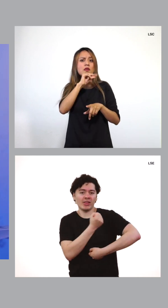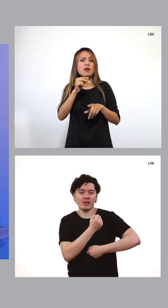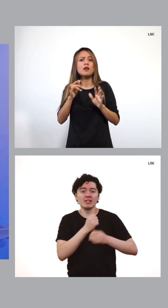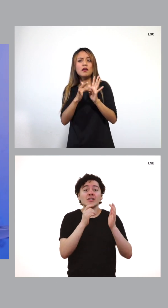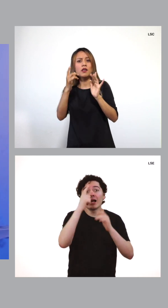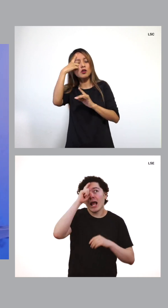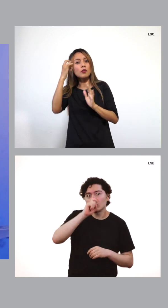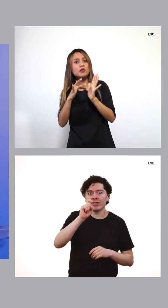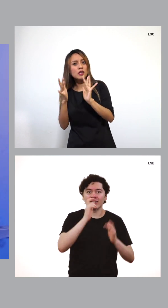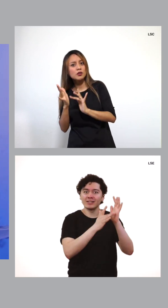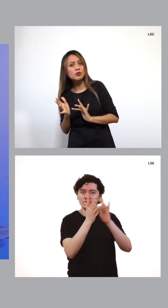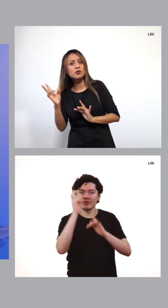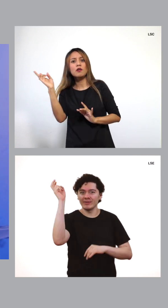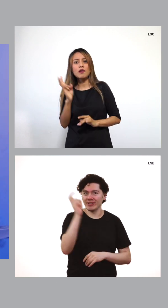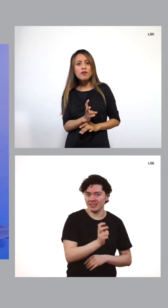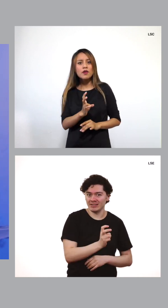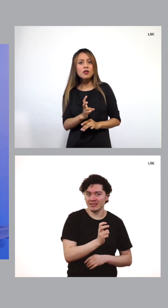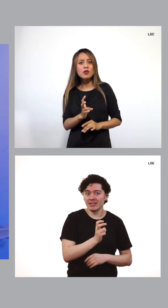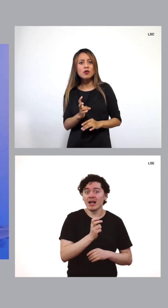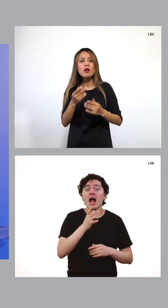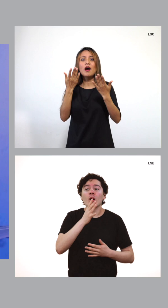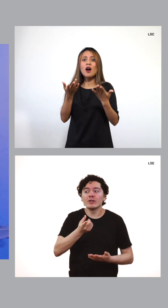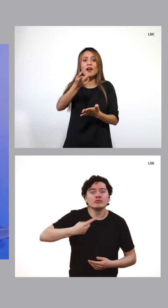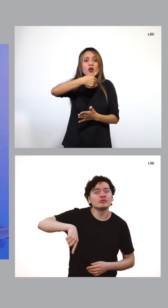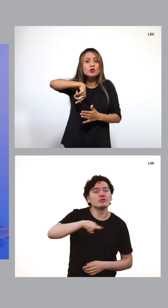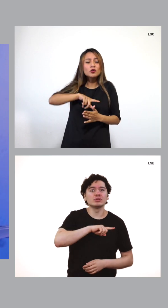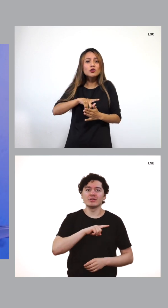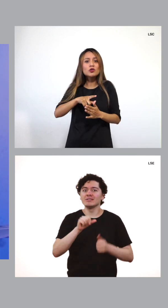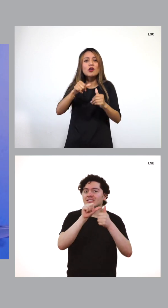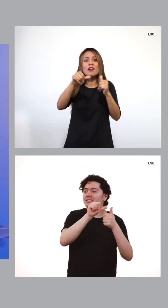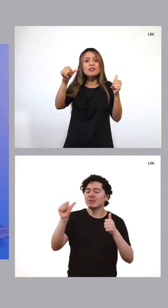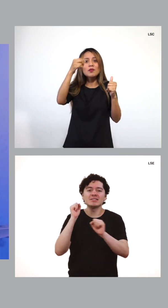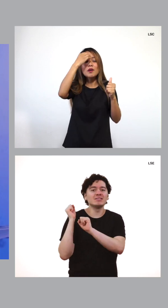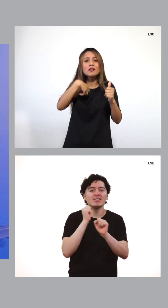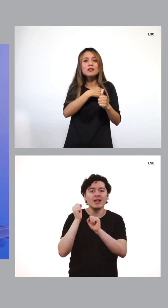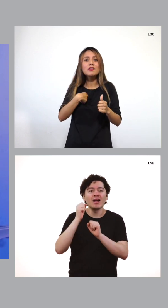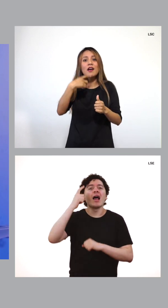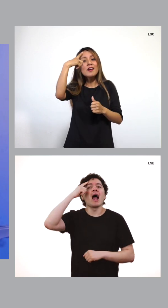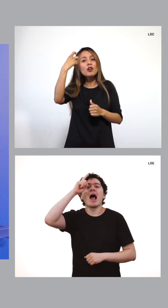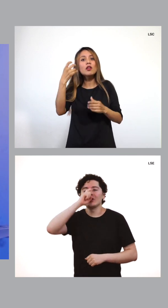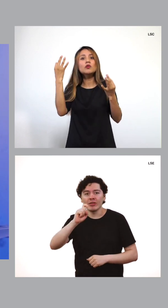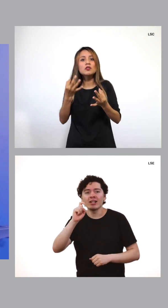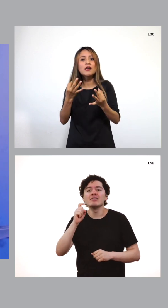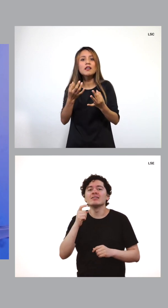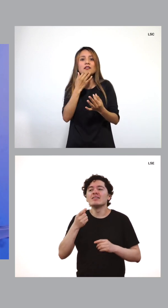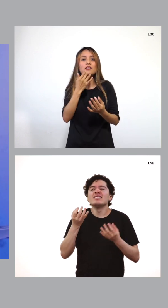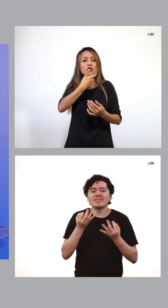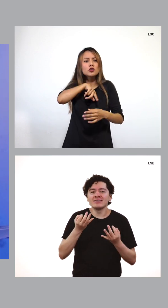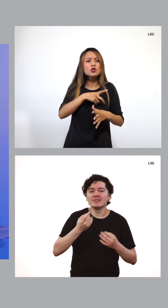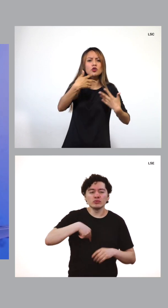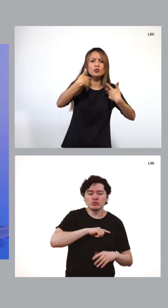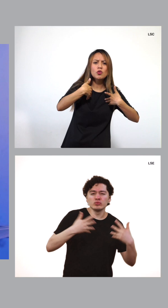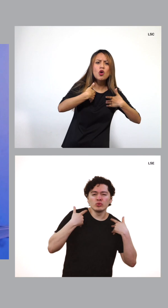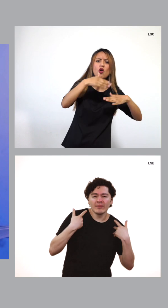traer esperanza. El mundo entero presta atención a esta semana porque nos recuerda que a pesar de nuestro dolor, que a pesar de nuestros pecados,